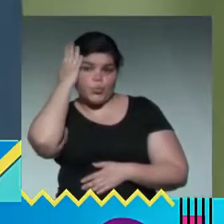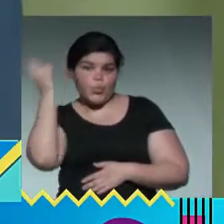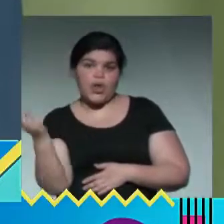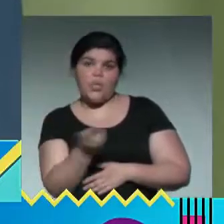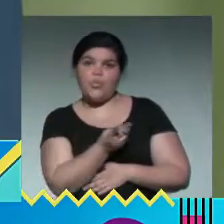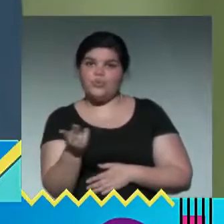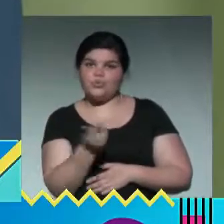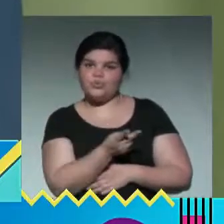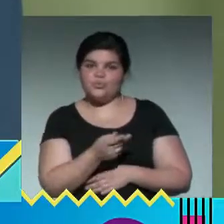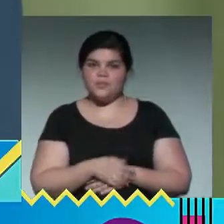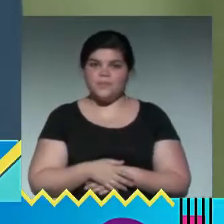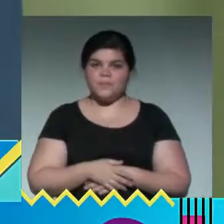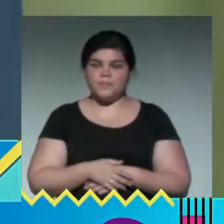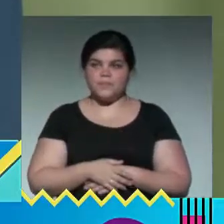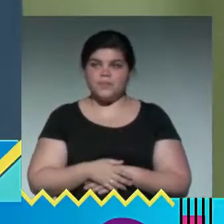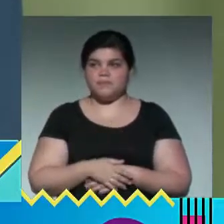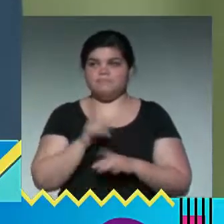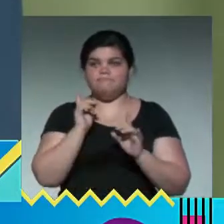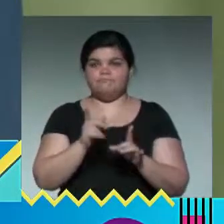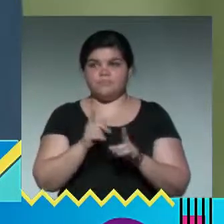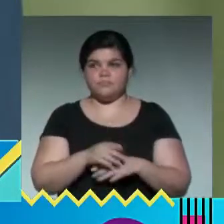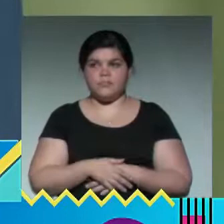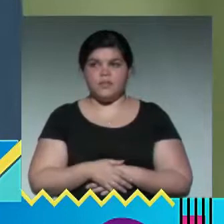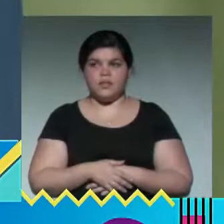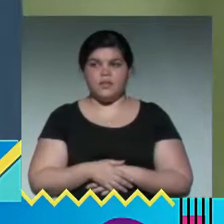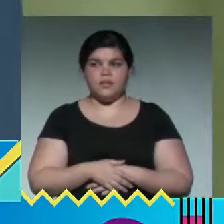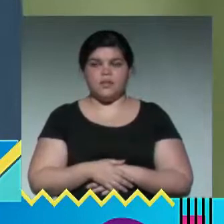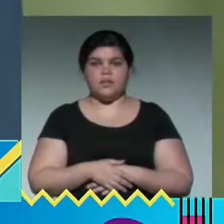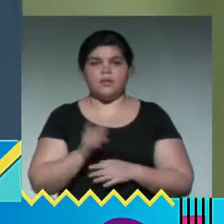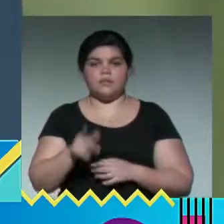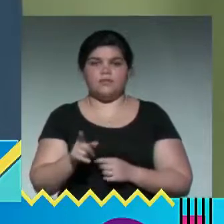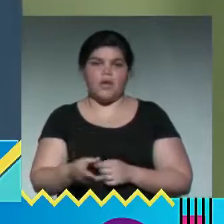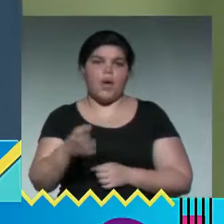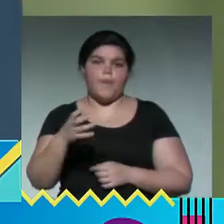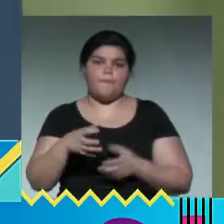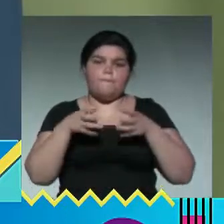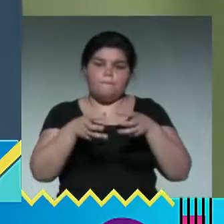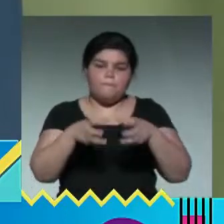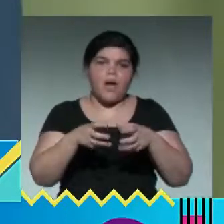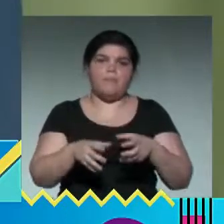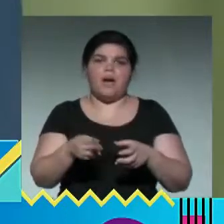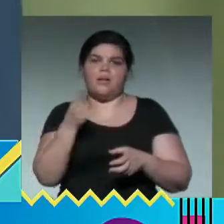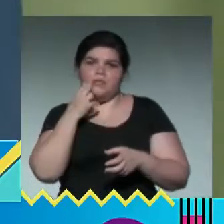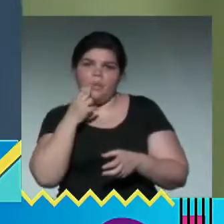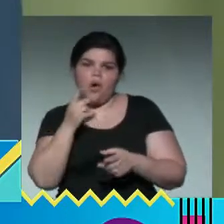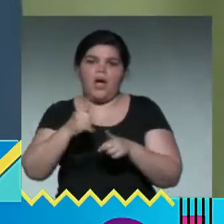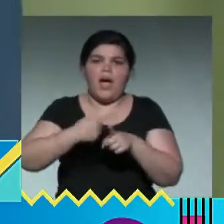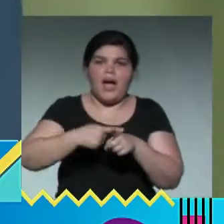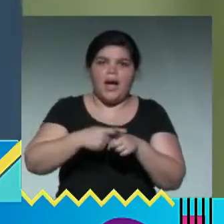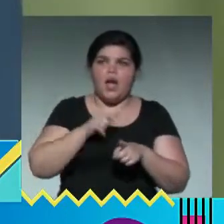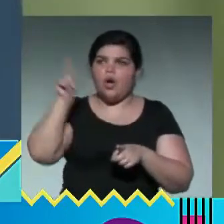El hecho de que algunos frutos, como el caso de la papa, el tabaco, el cacao, fue muy apreciado en